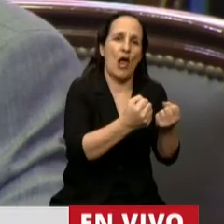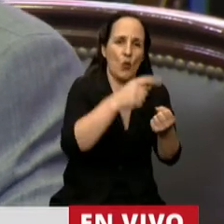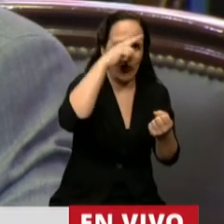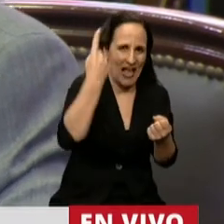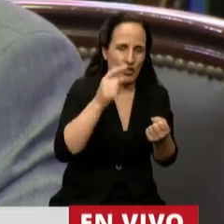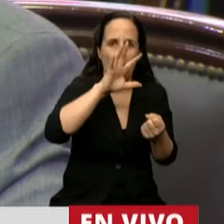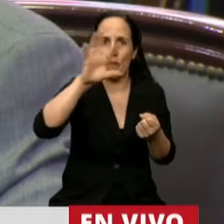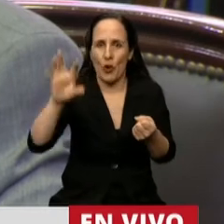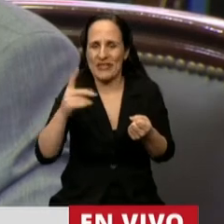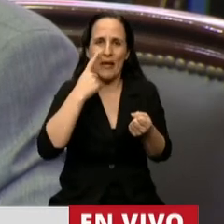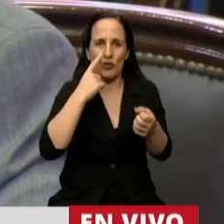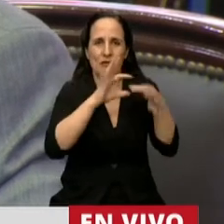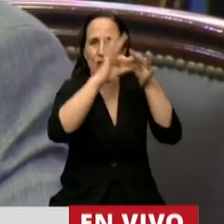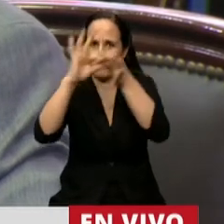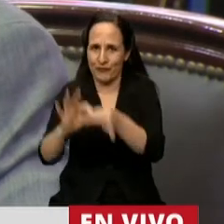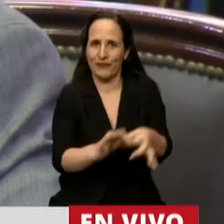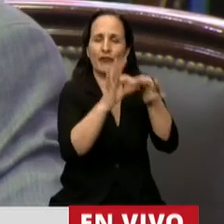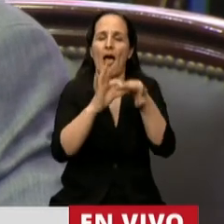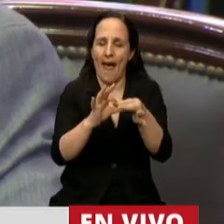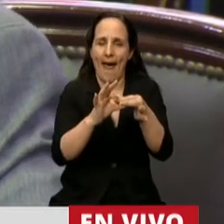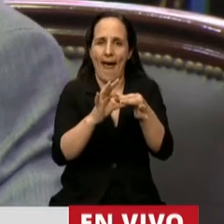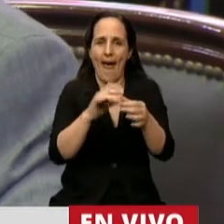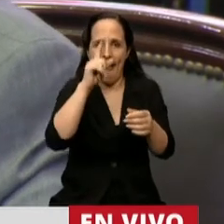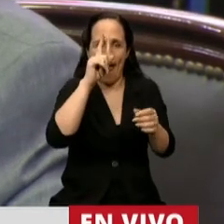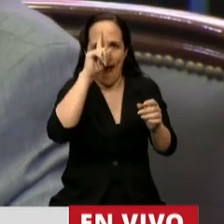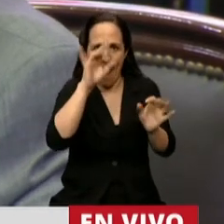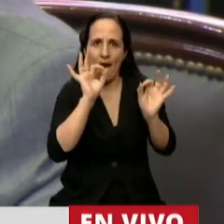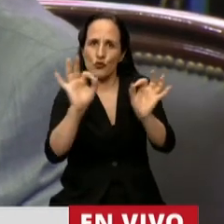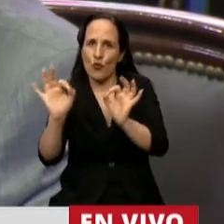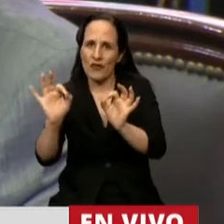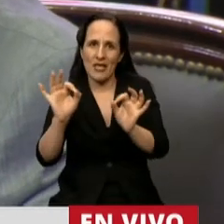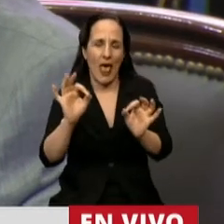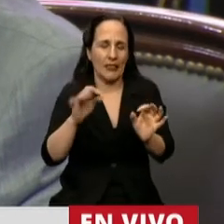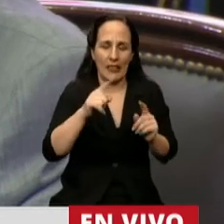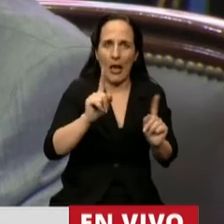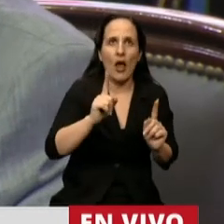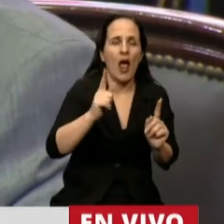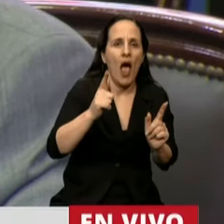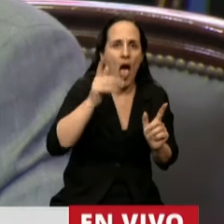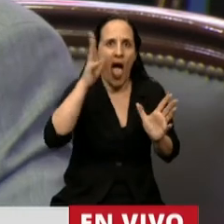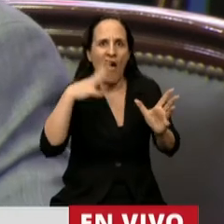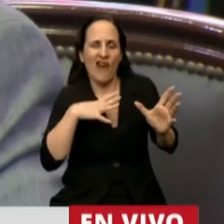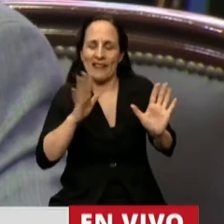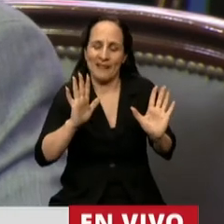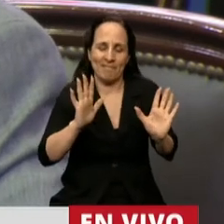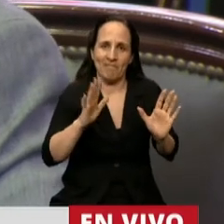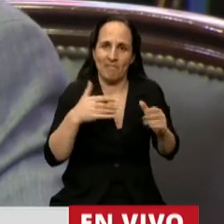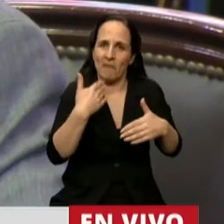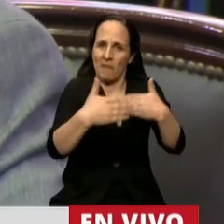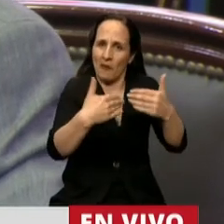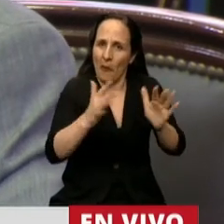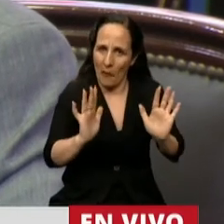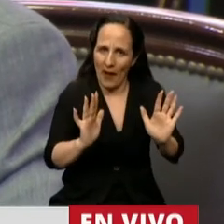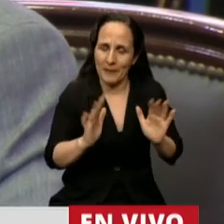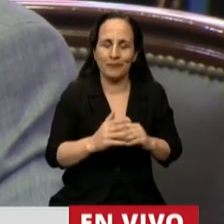nación, provincia, municipios, la posibilidad de que no se desborde o que no entren en colapso. Con respecto al tema este de